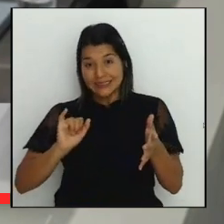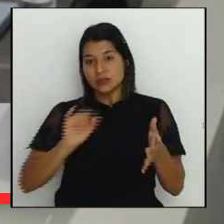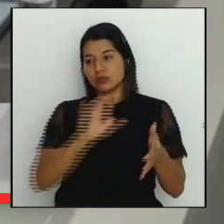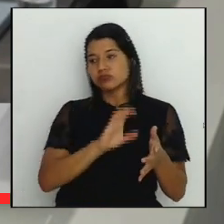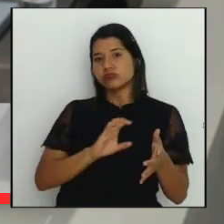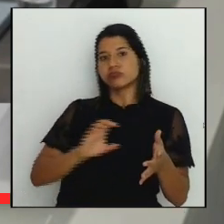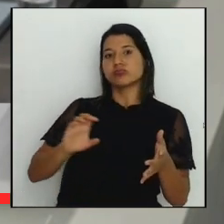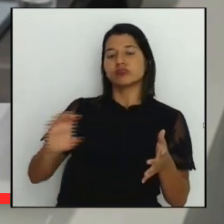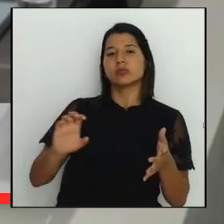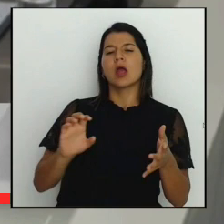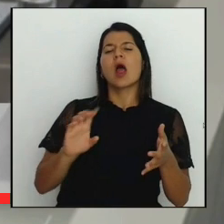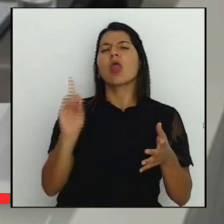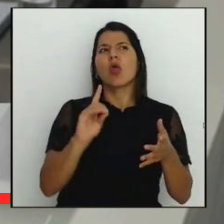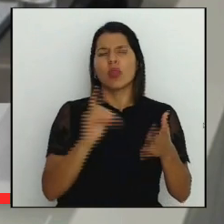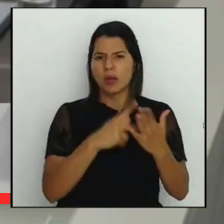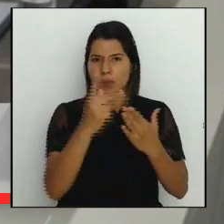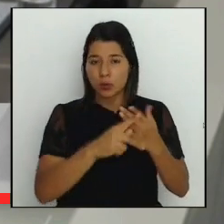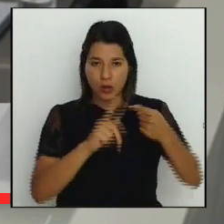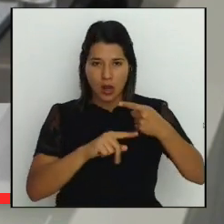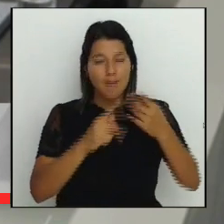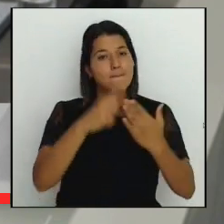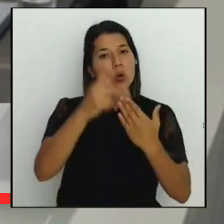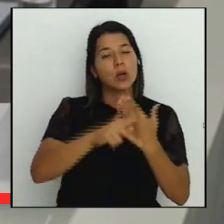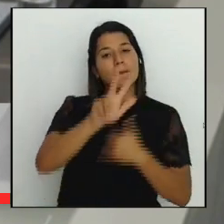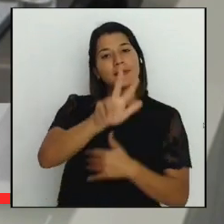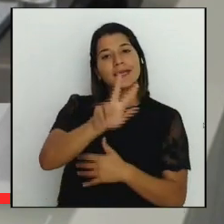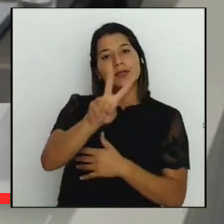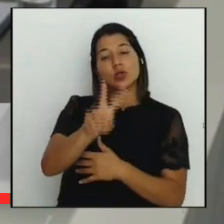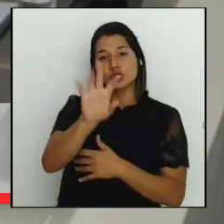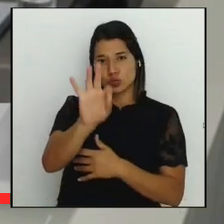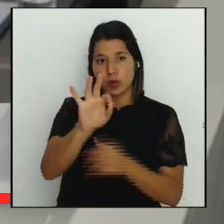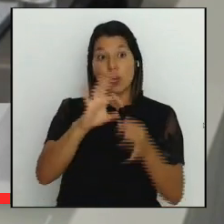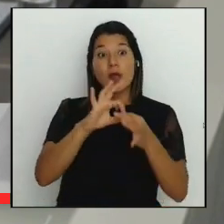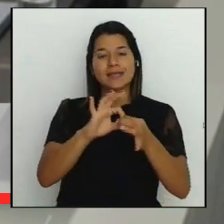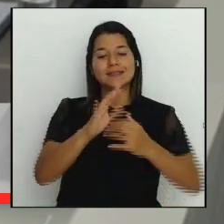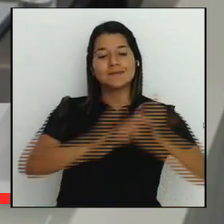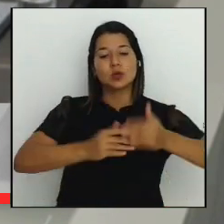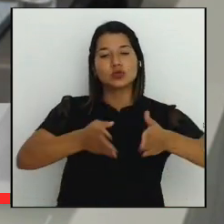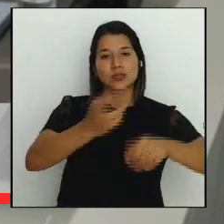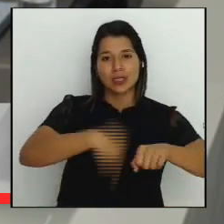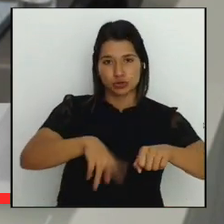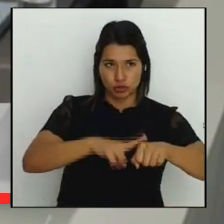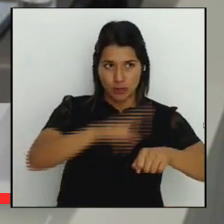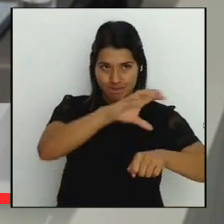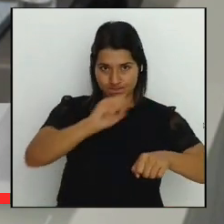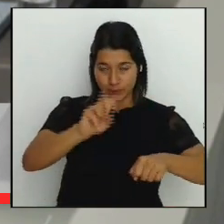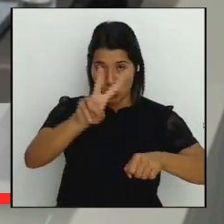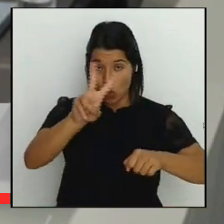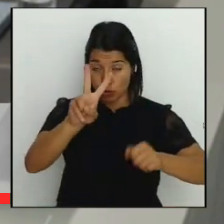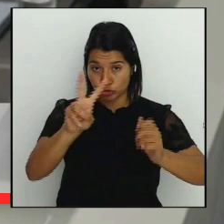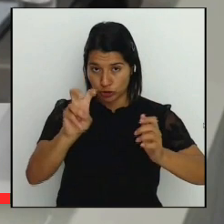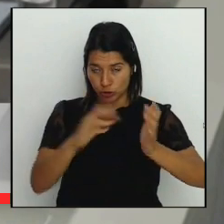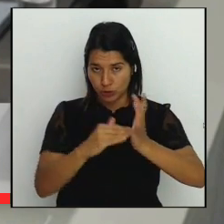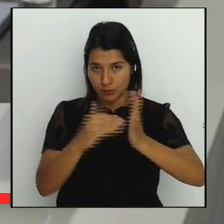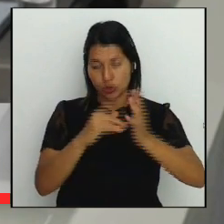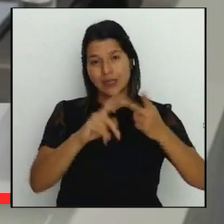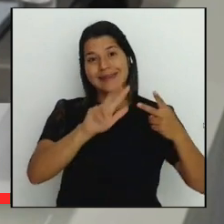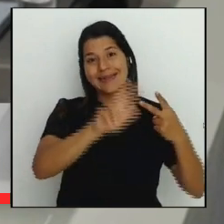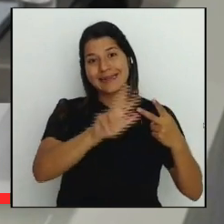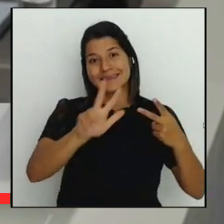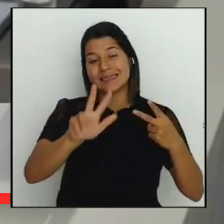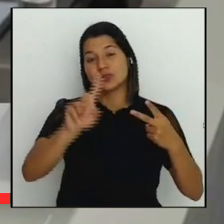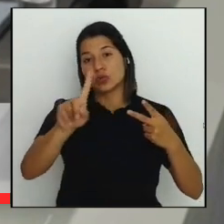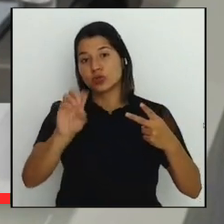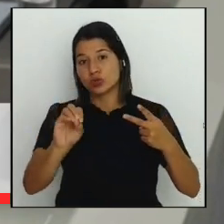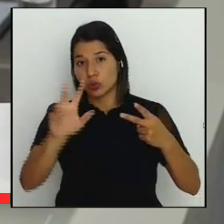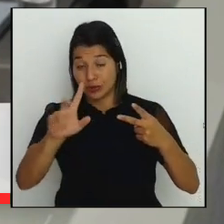programa 329, que es Edificaciones Nacionales, con 200 millones. El subprograma 33103, que es el Consejo de Seguridad Vial,